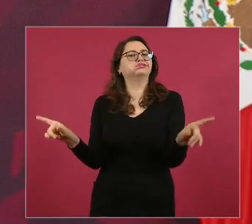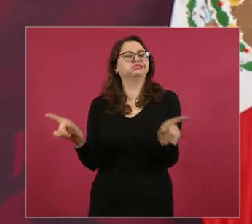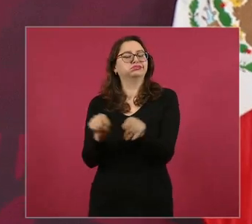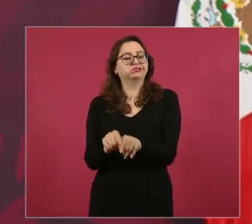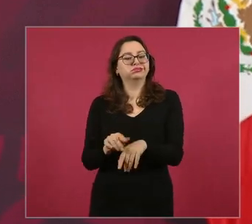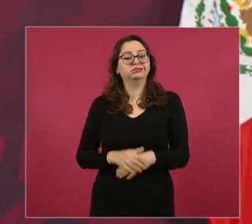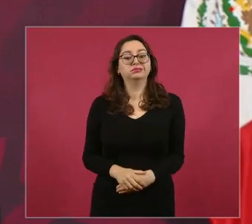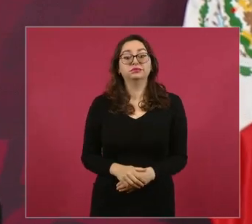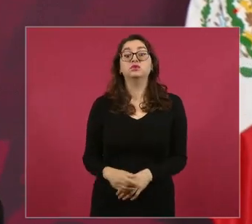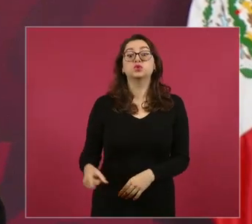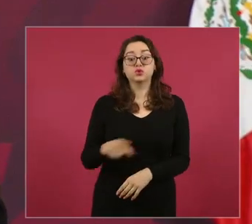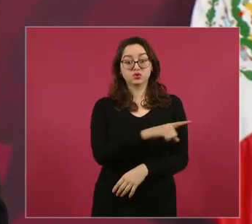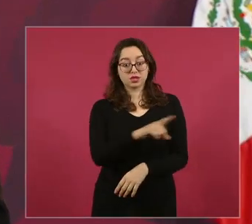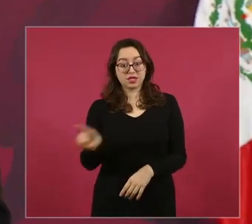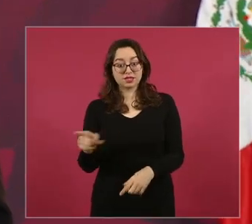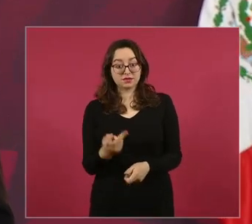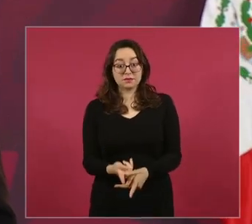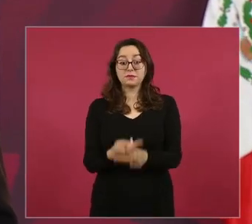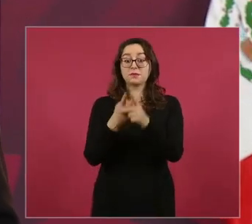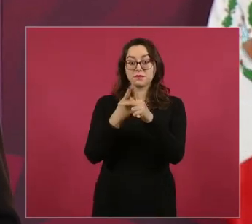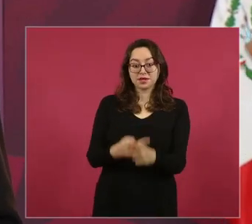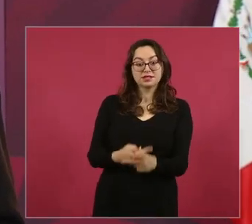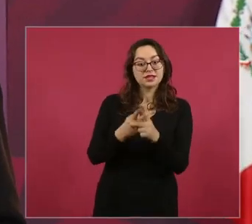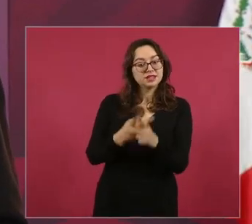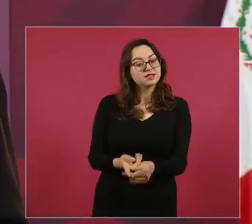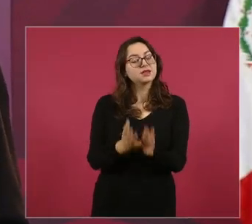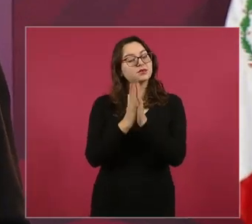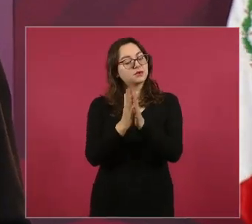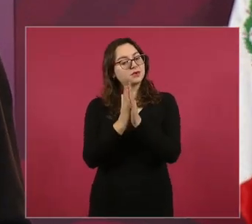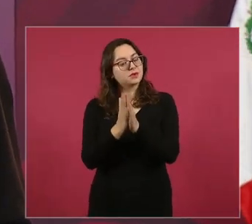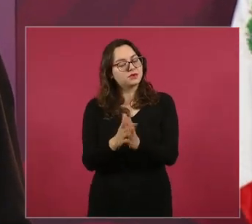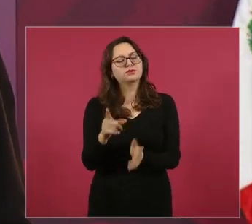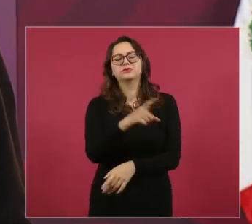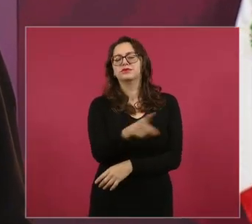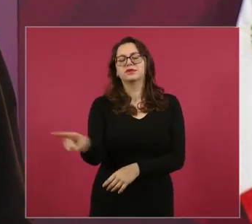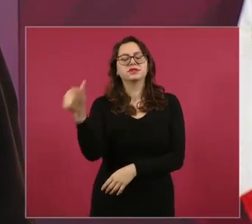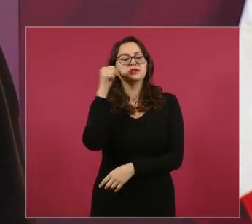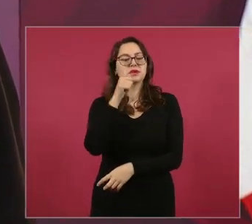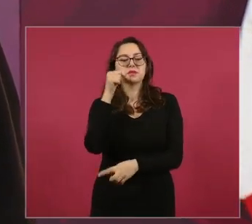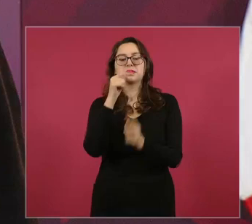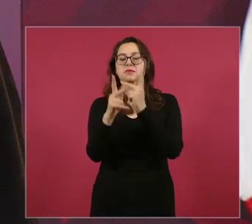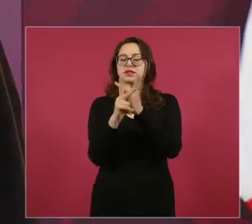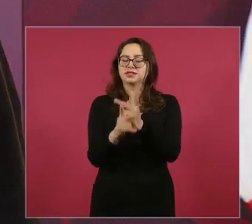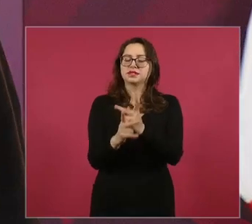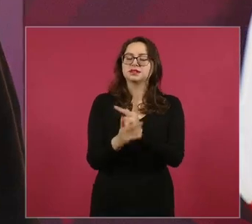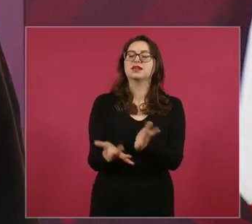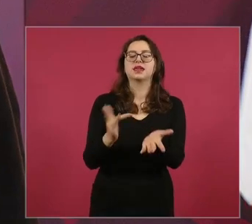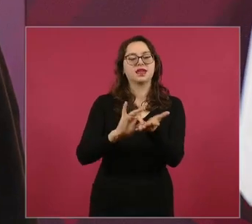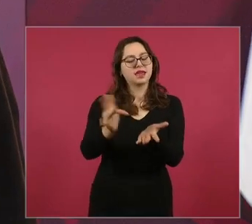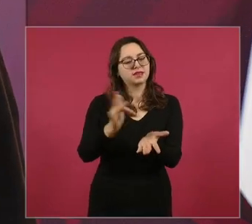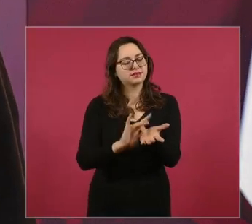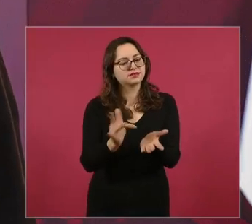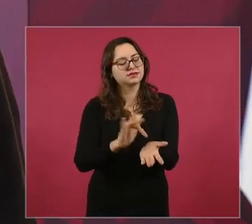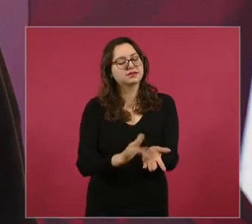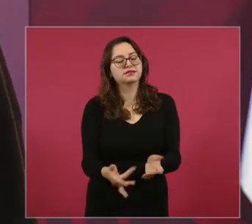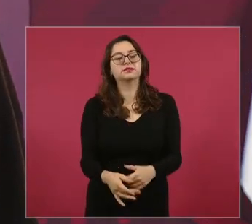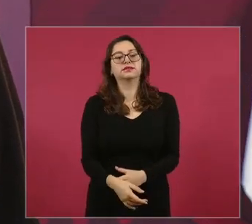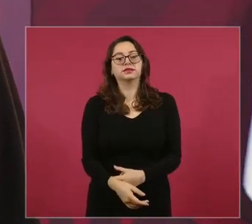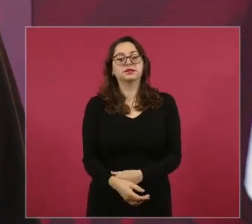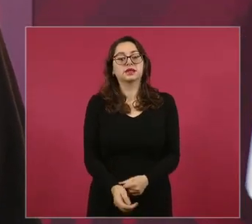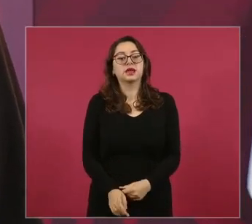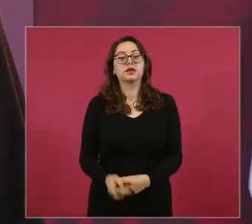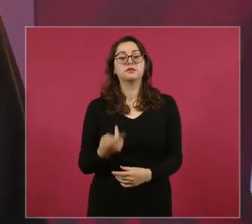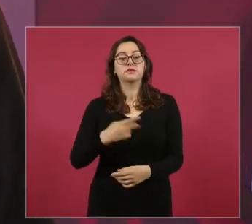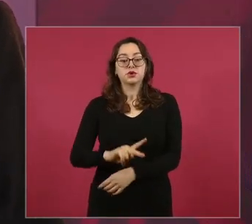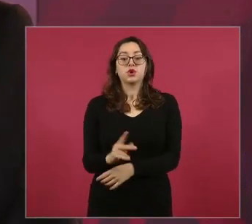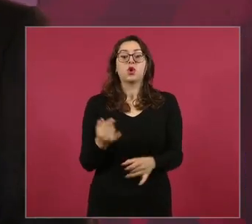como siempre, lo cual agradecemos mucho, porque hoy vamos a informar